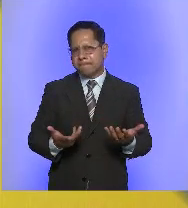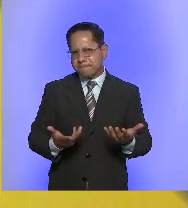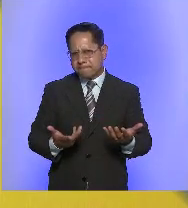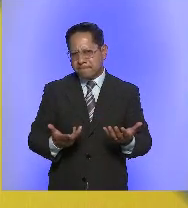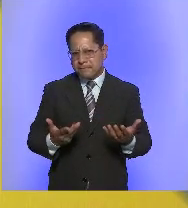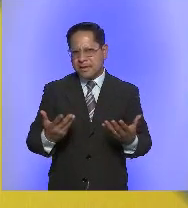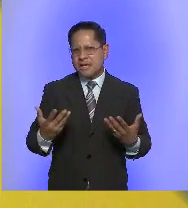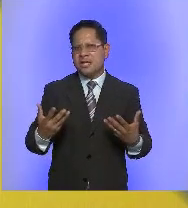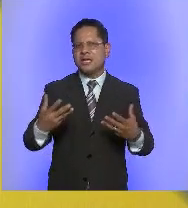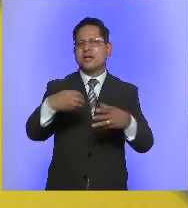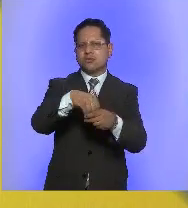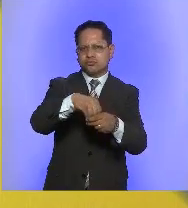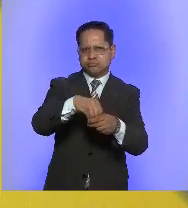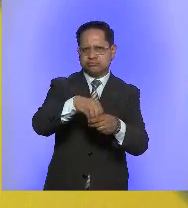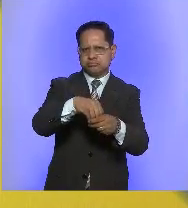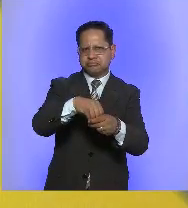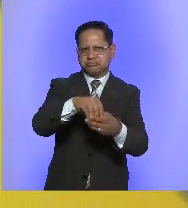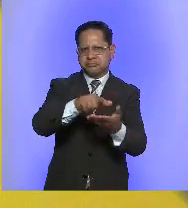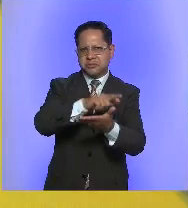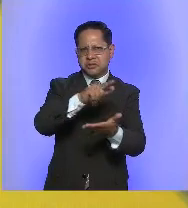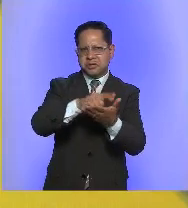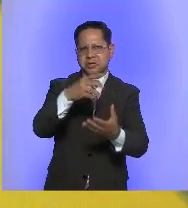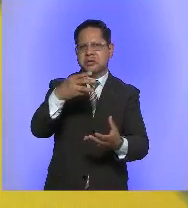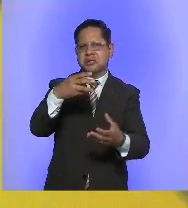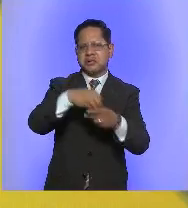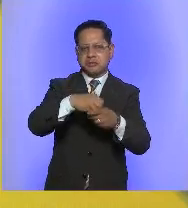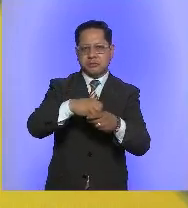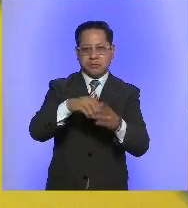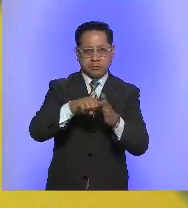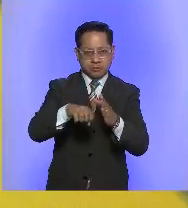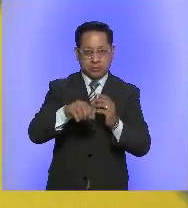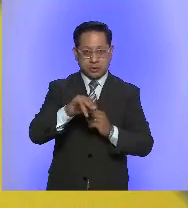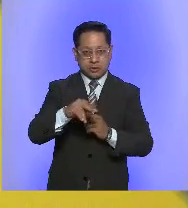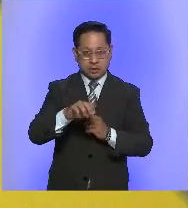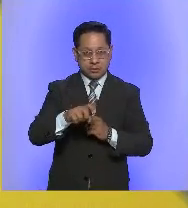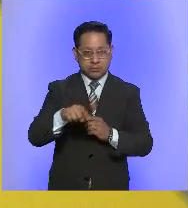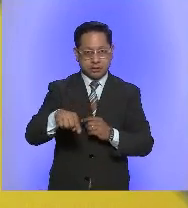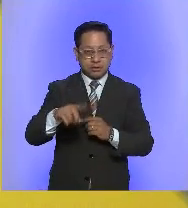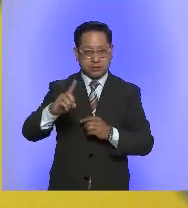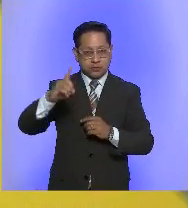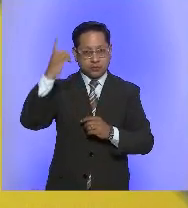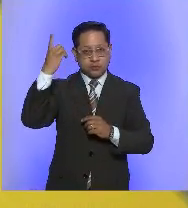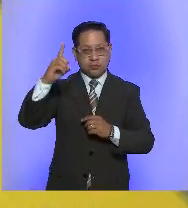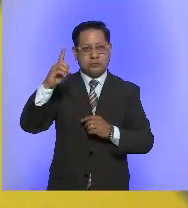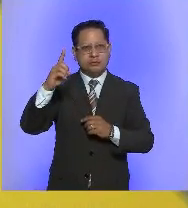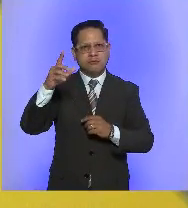Nosotros en el Instituto Electoral y Participación Ciudadana del Estado de Durango visualizamos a todos los grupos